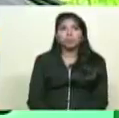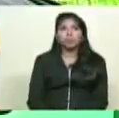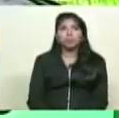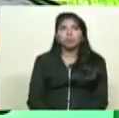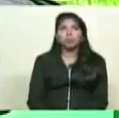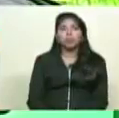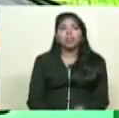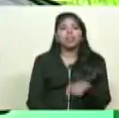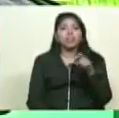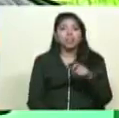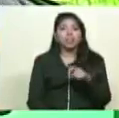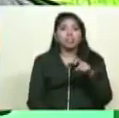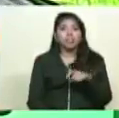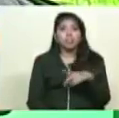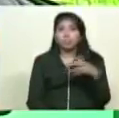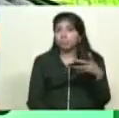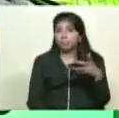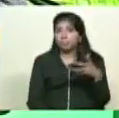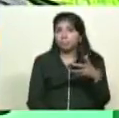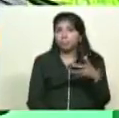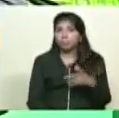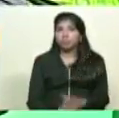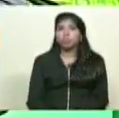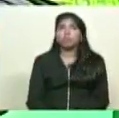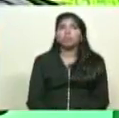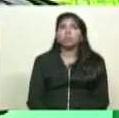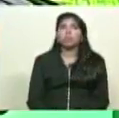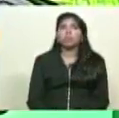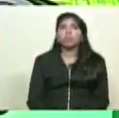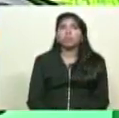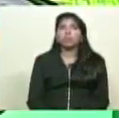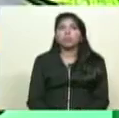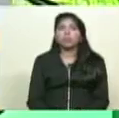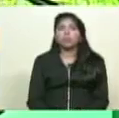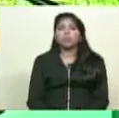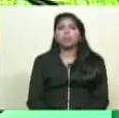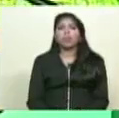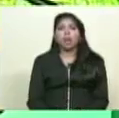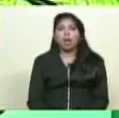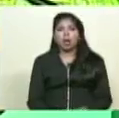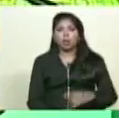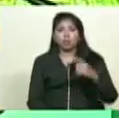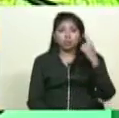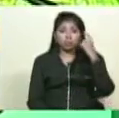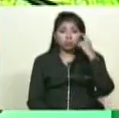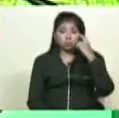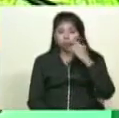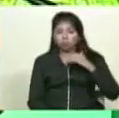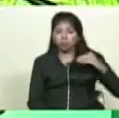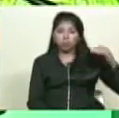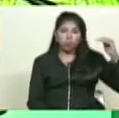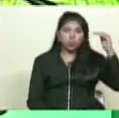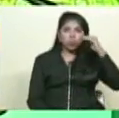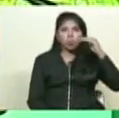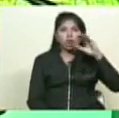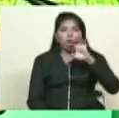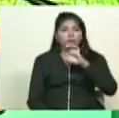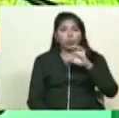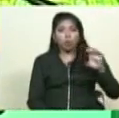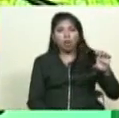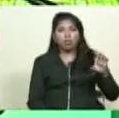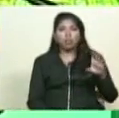Amerita una clase obrera de un alto nivel educativo, cultural,